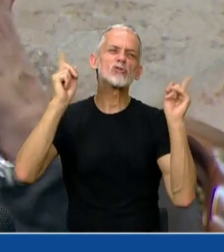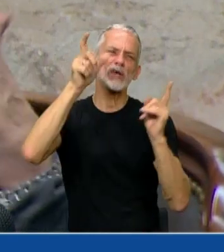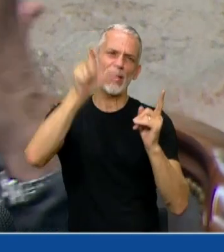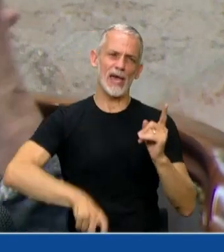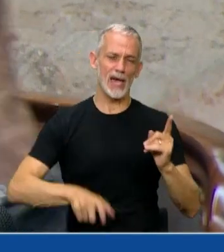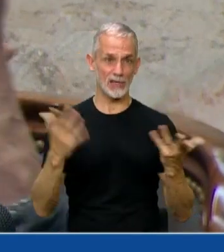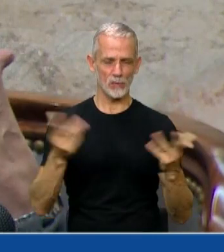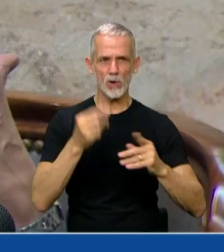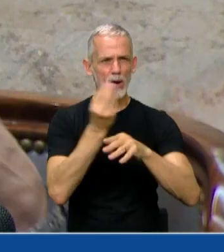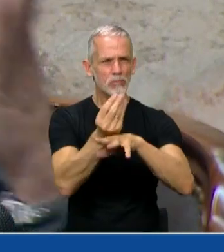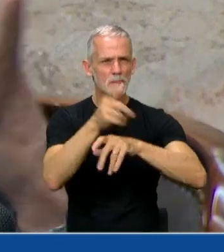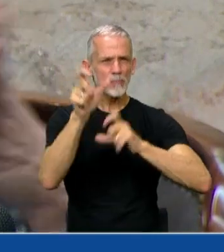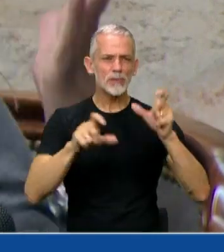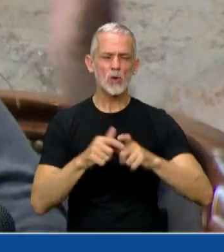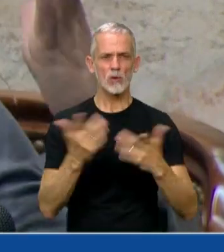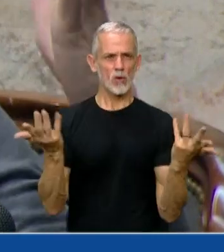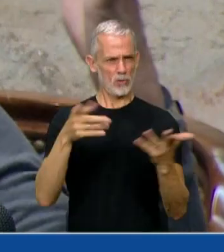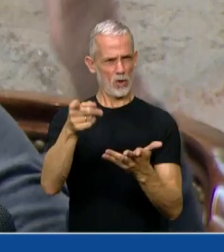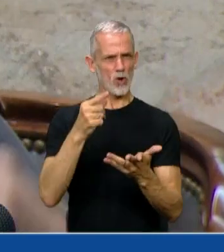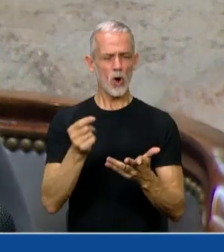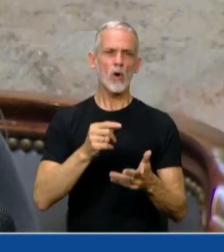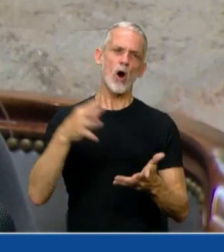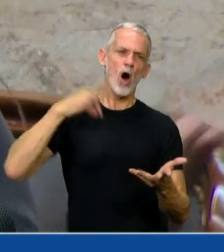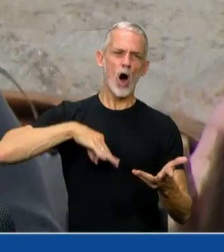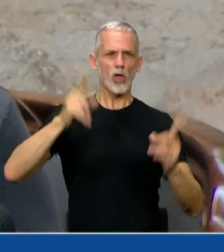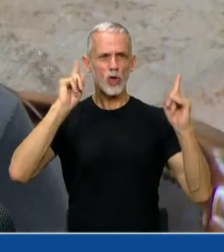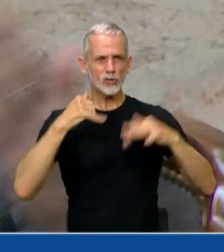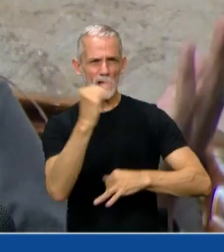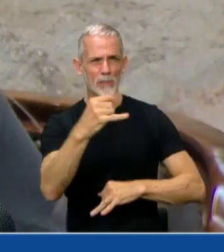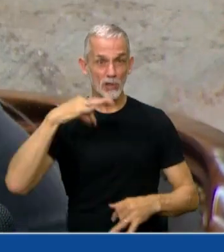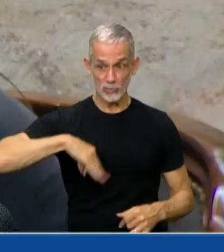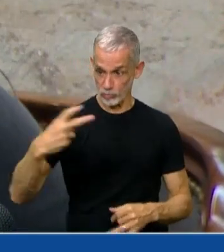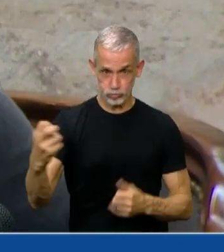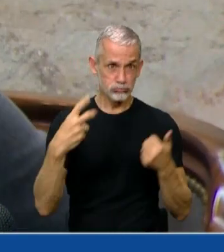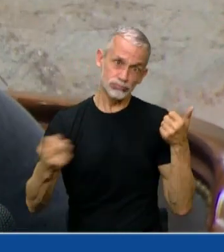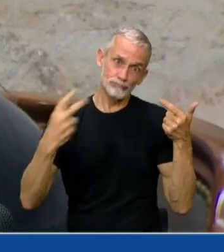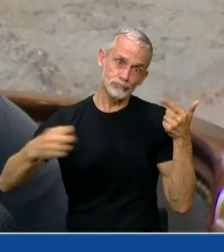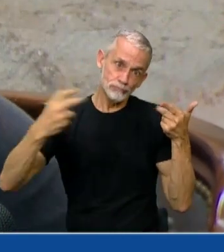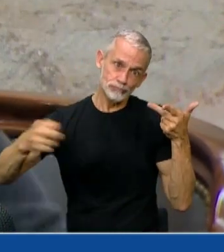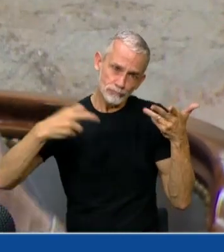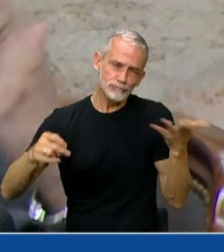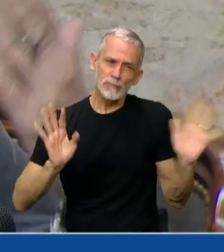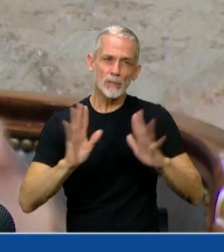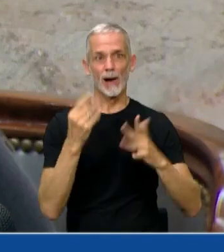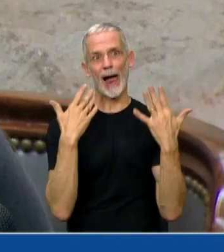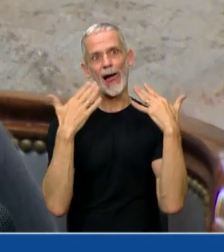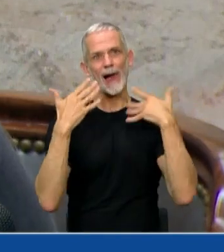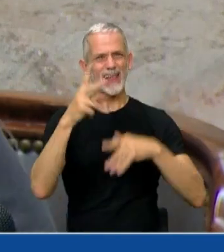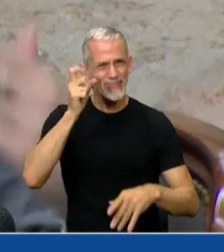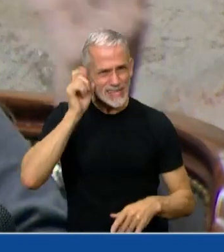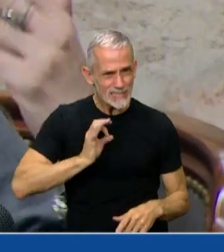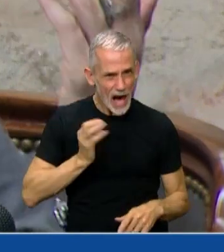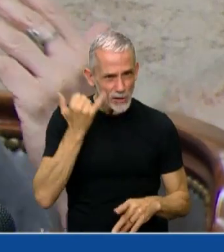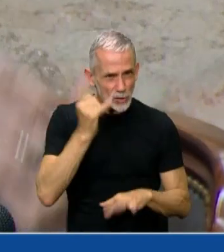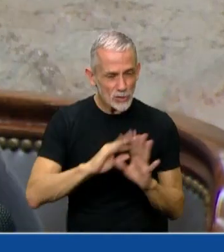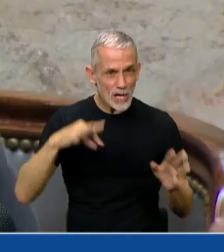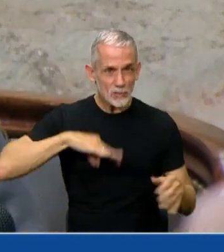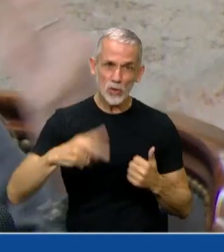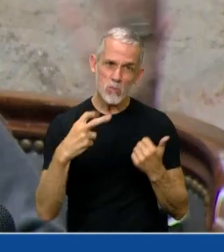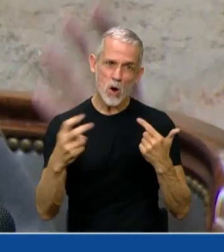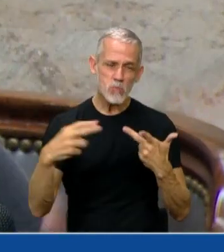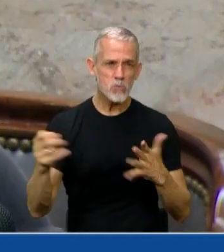escuchaba a una funcionaria presentando el tema diciendo, ¿cómo le vamos a decir a los docentes? Sí, se lo vienen justificando hace más de 10 años, que el